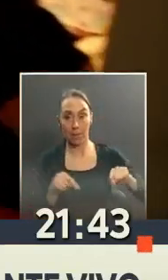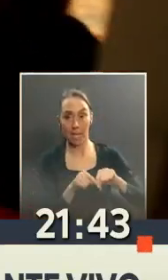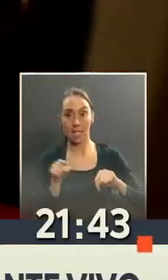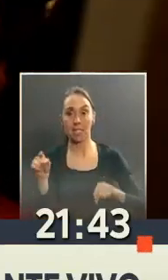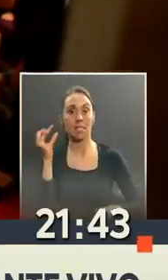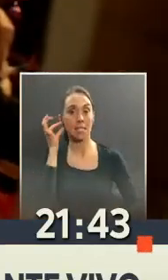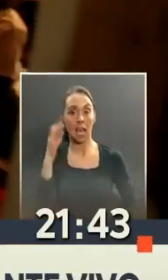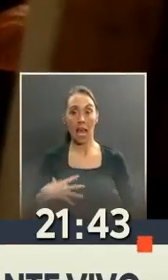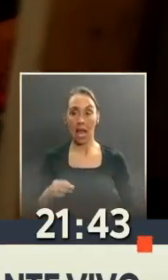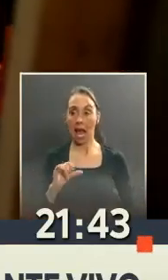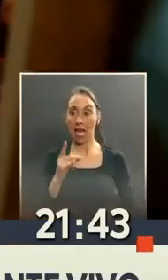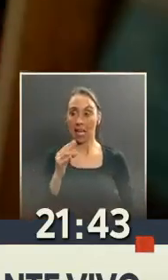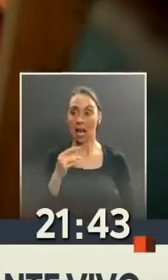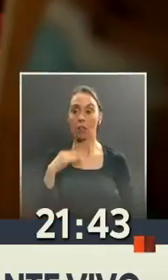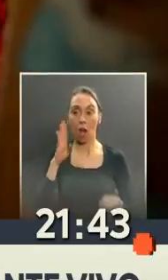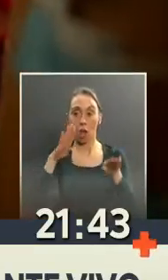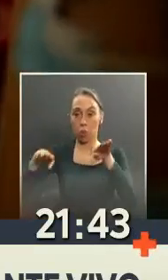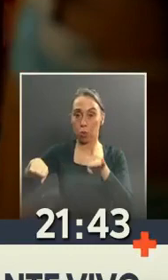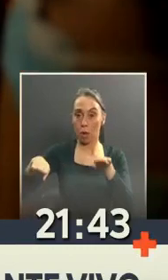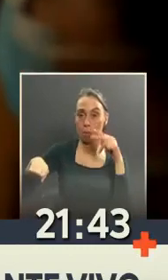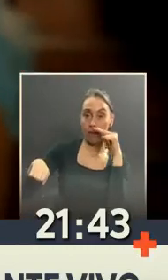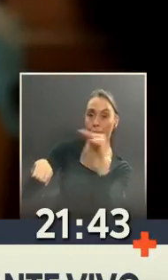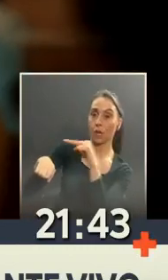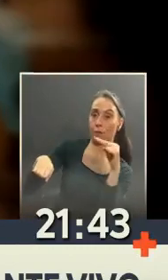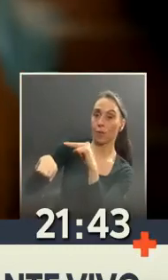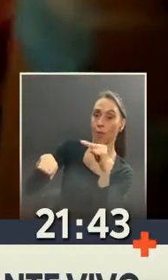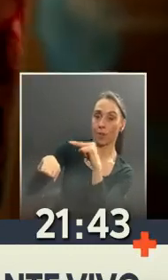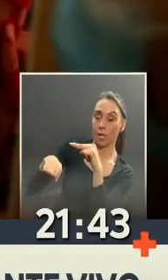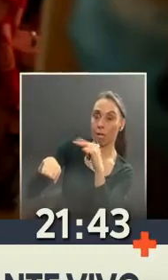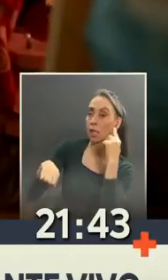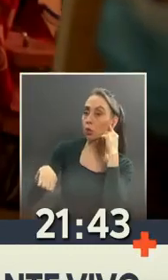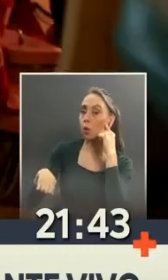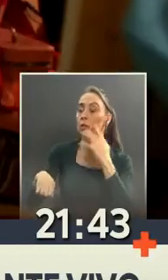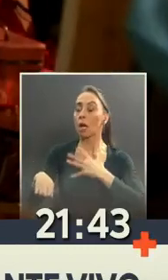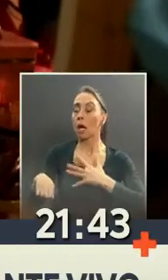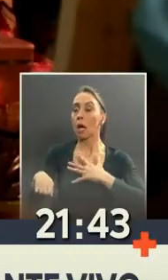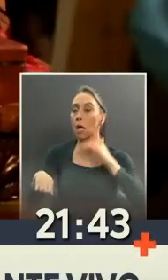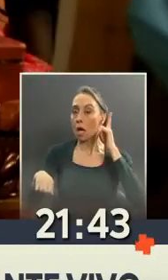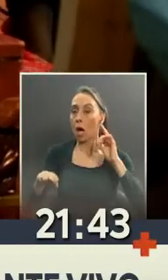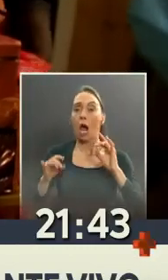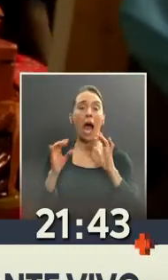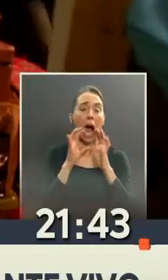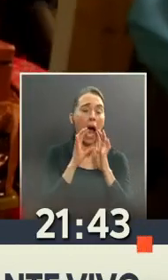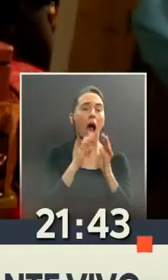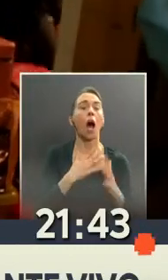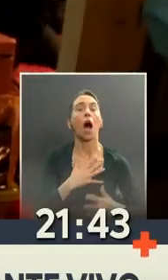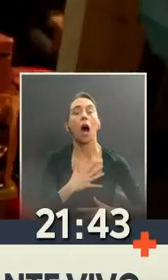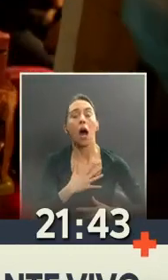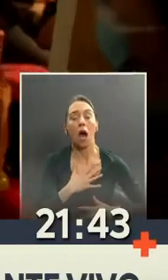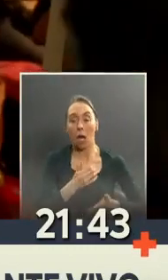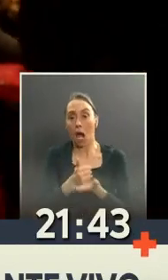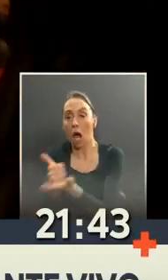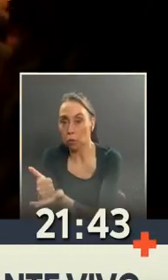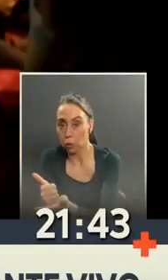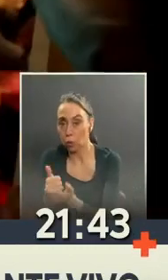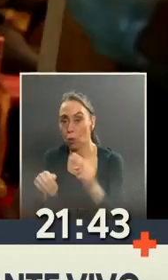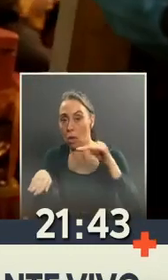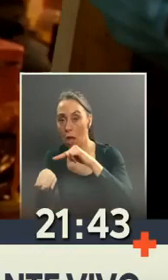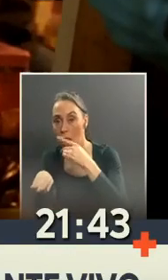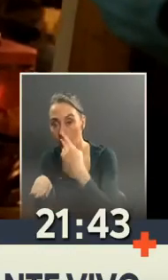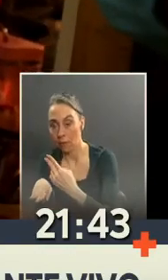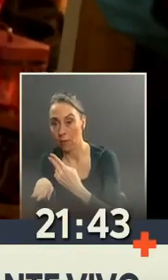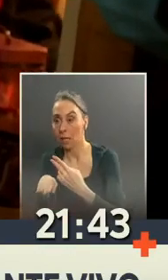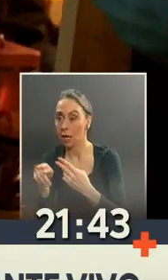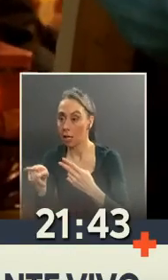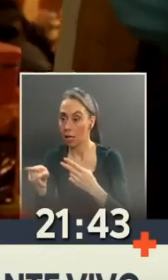estar yo durmiendo ahí, yo la podía vigilar a ella acá. Escuchaba todo y todo, cualquier todo. Socorro partía. Claro, partía. Y además que tenemos todo